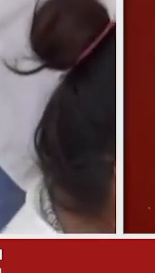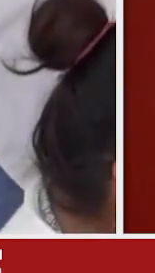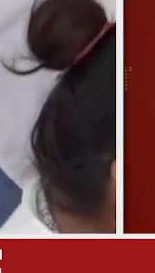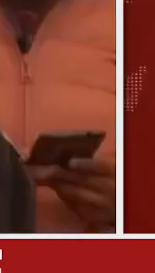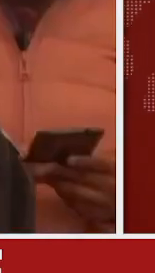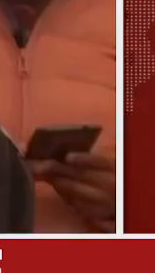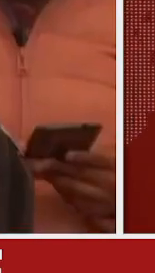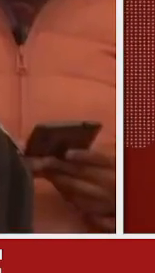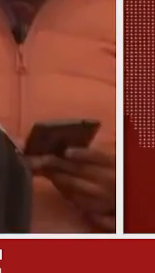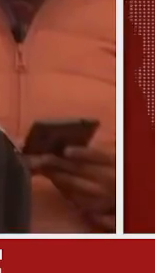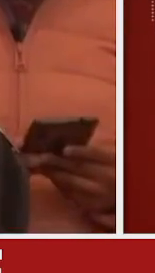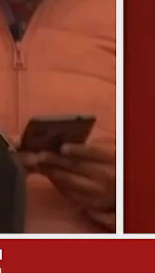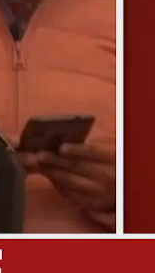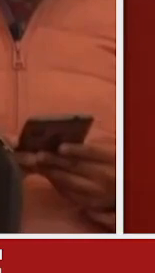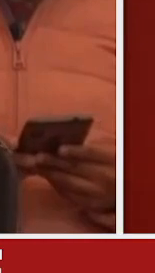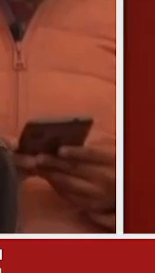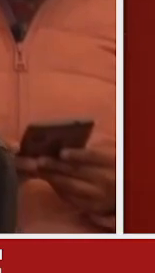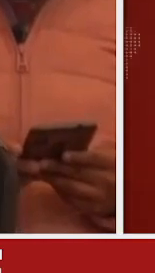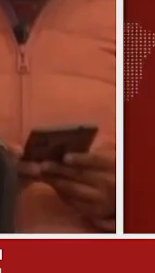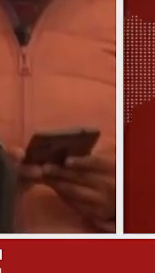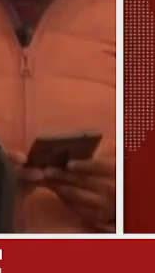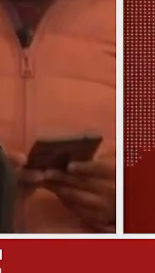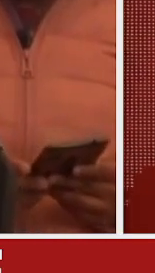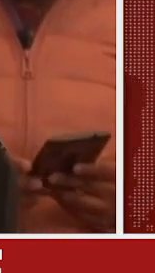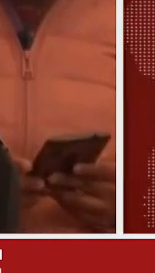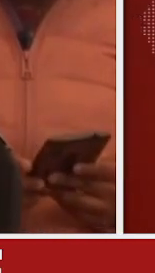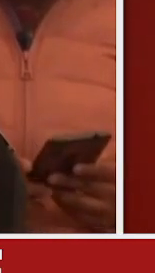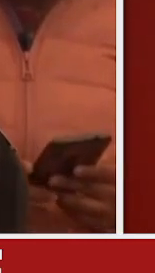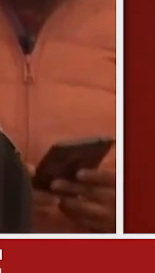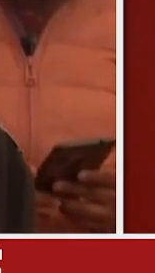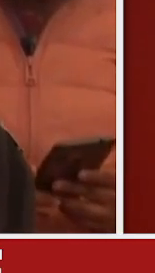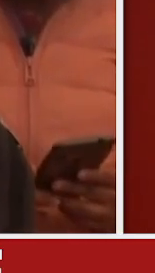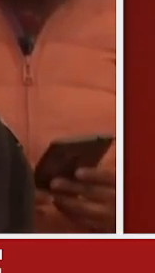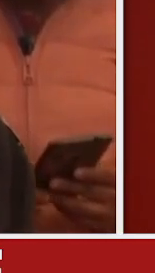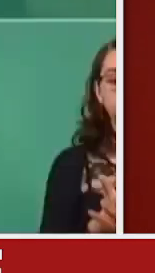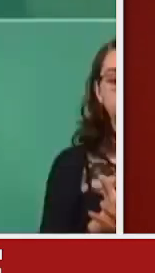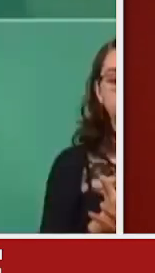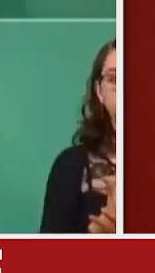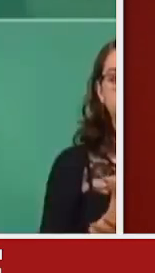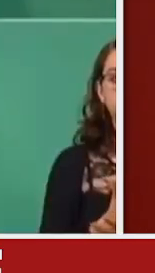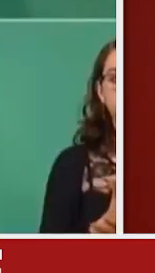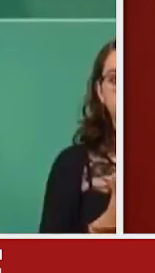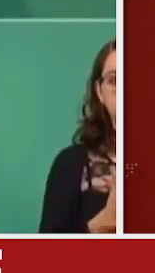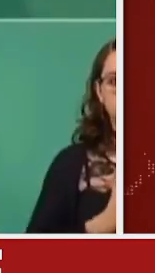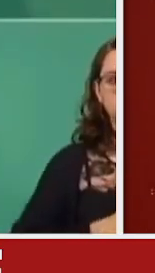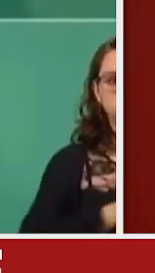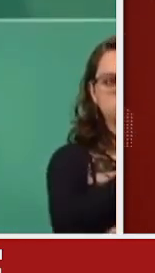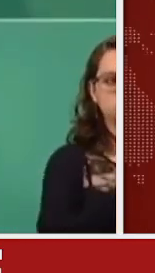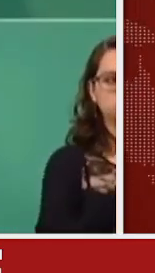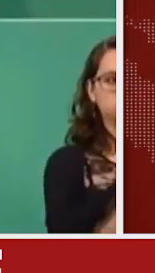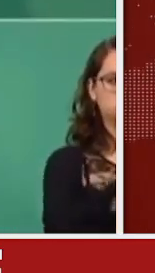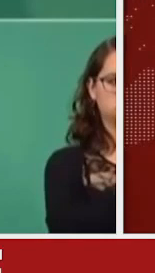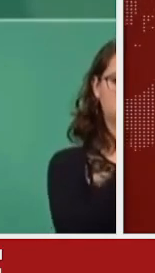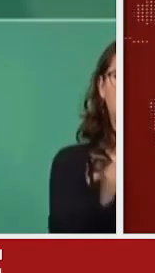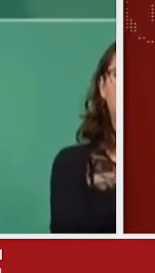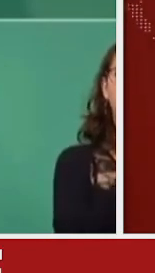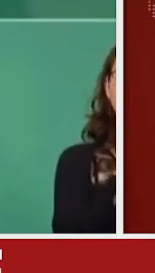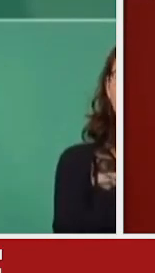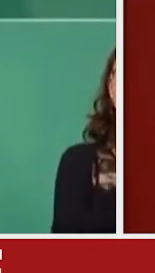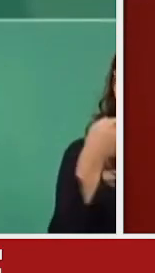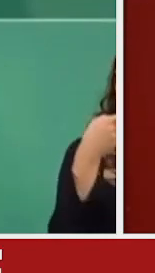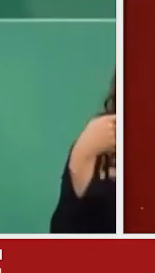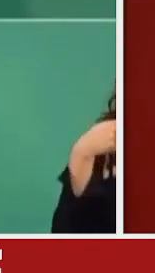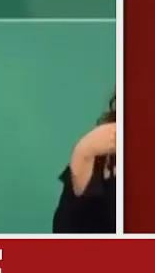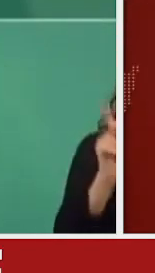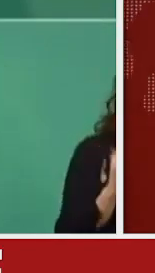de ello cerca de 49 millones con el esquema de dos dosis ebrard recordó que el cierre de la frontera fue uno de los